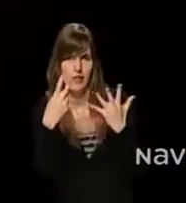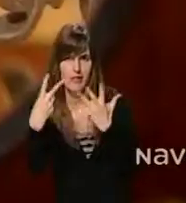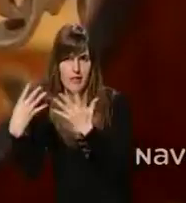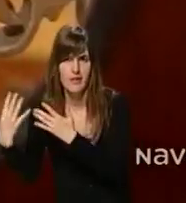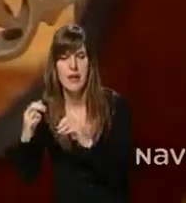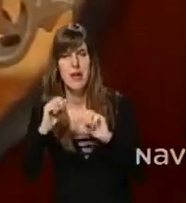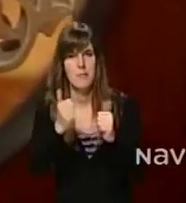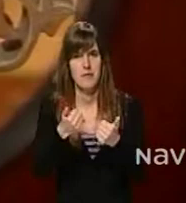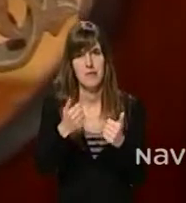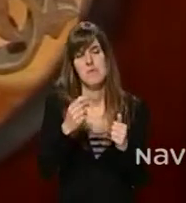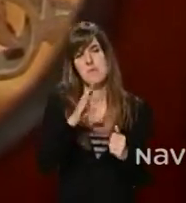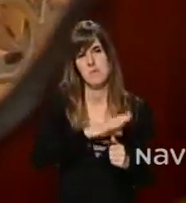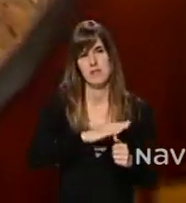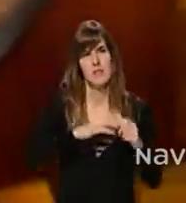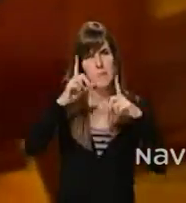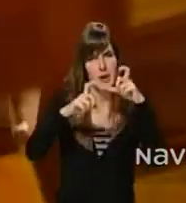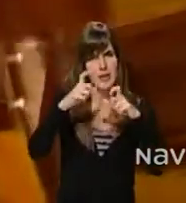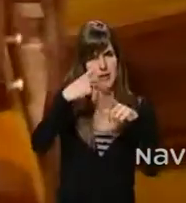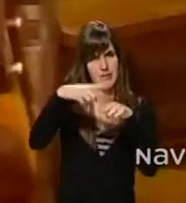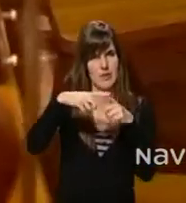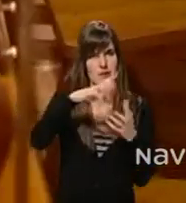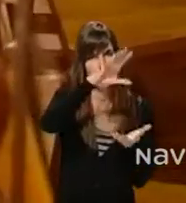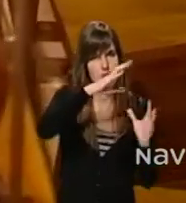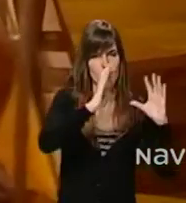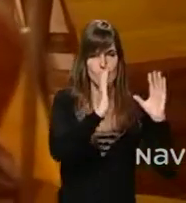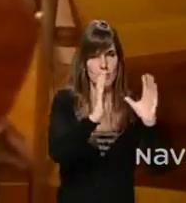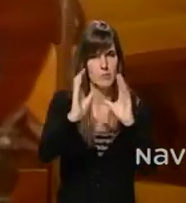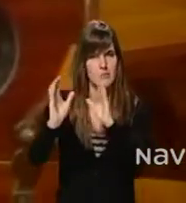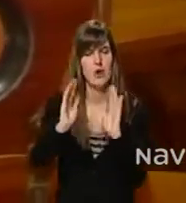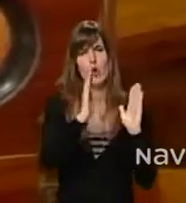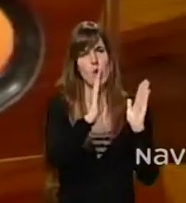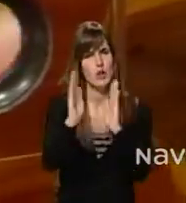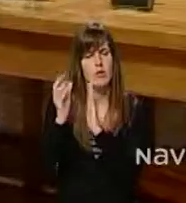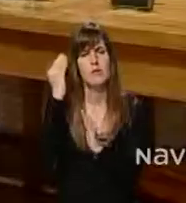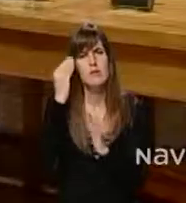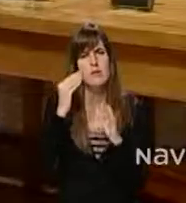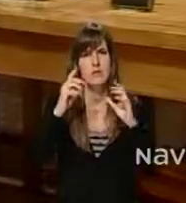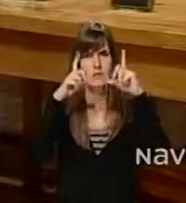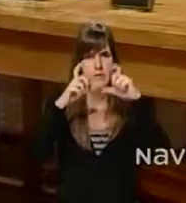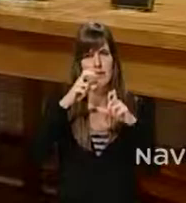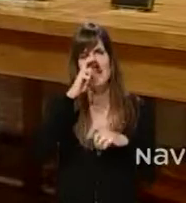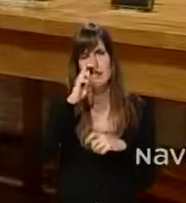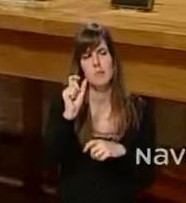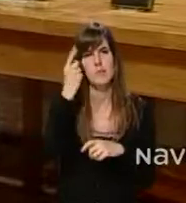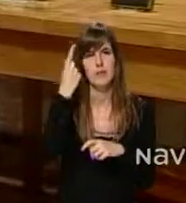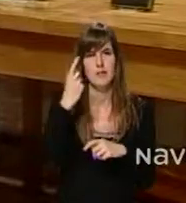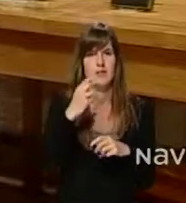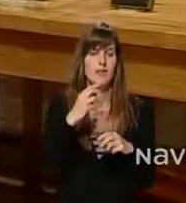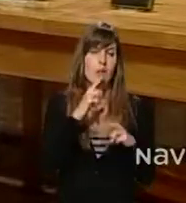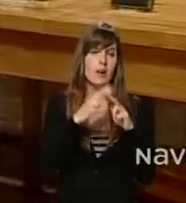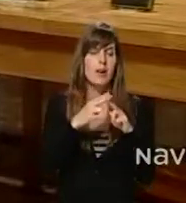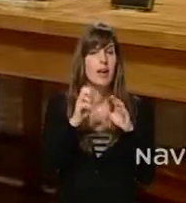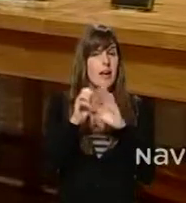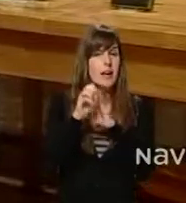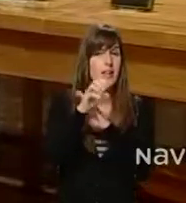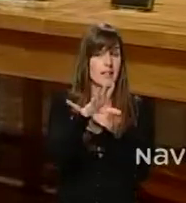tienes un número más o menos considerable, dices, bueno, esto ya empieza a ser una colección. Posiblemente la más antigua de todas sea una linterna mágica